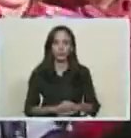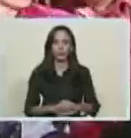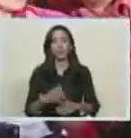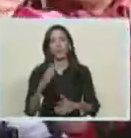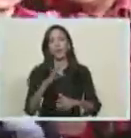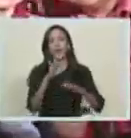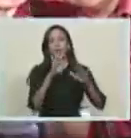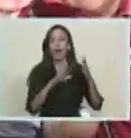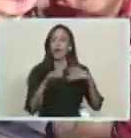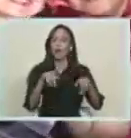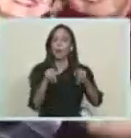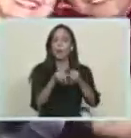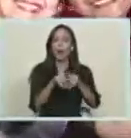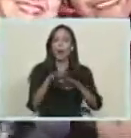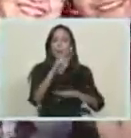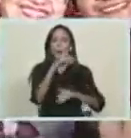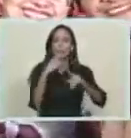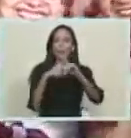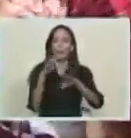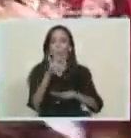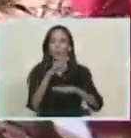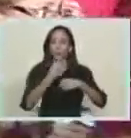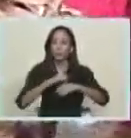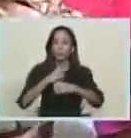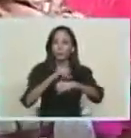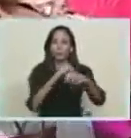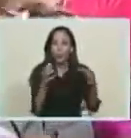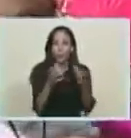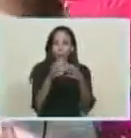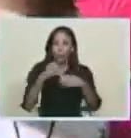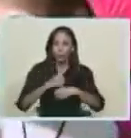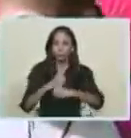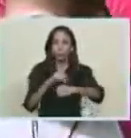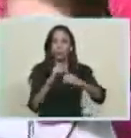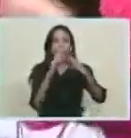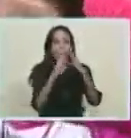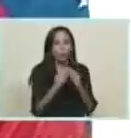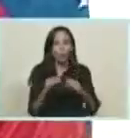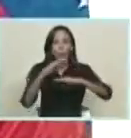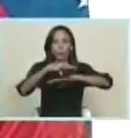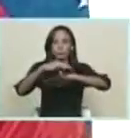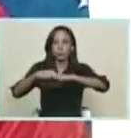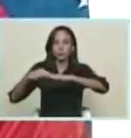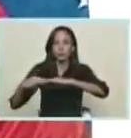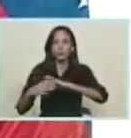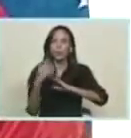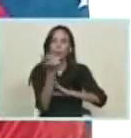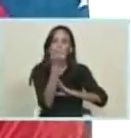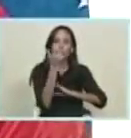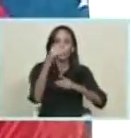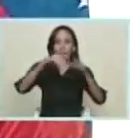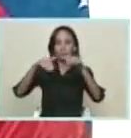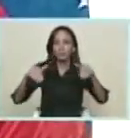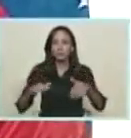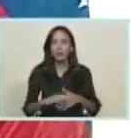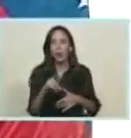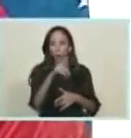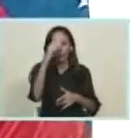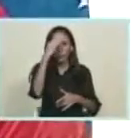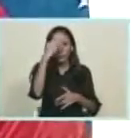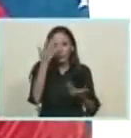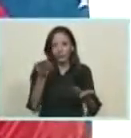El 4x4 de la clase obrera en todos los municipios. ¿Ustedes me